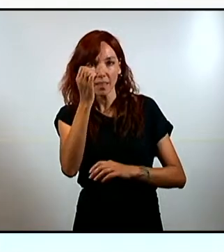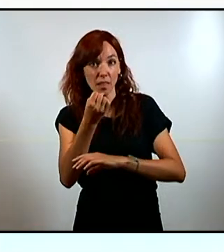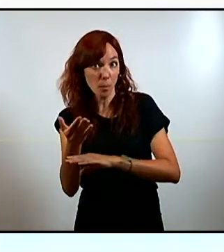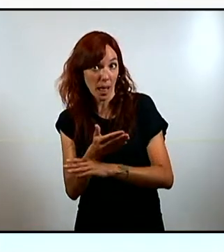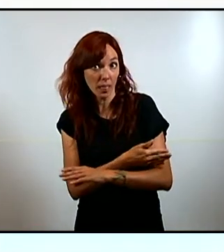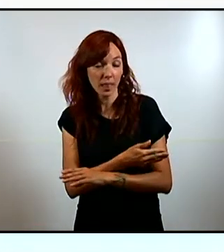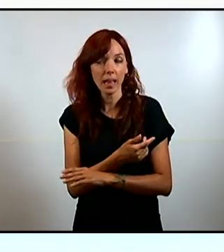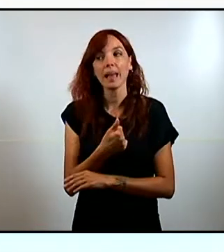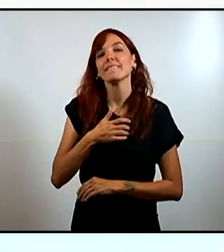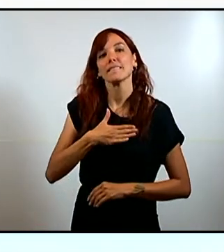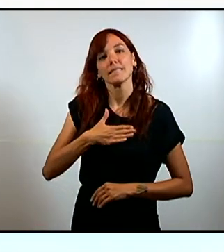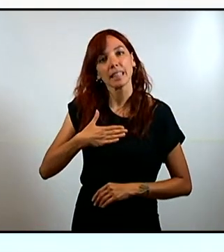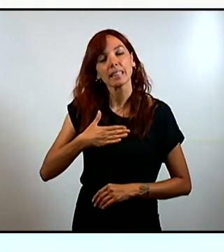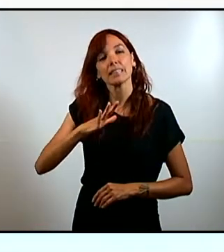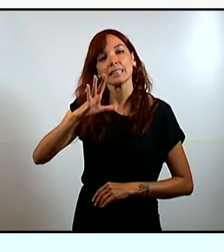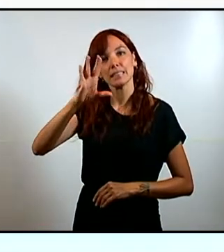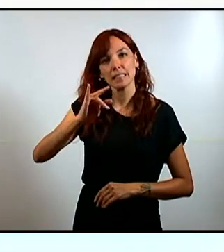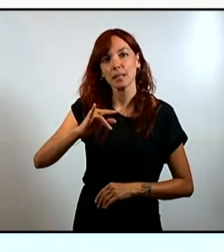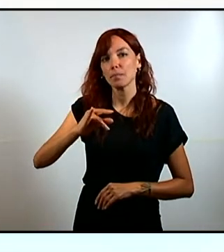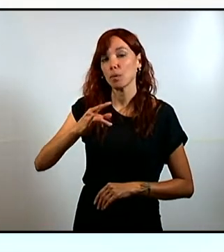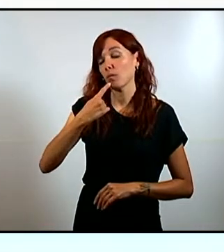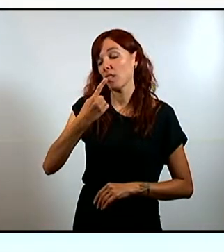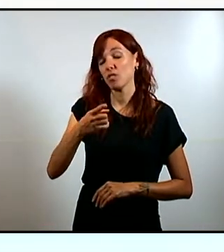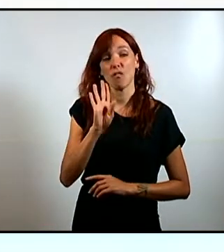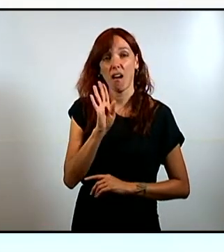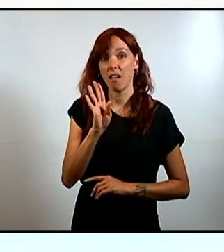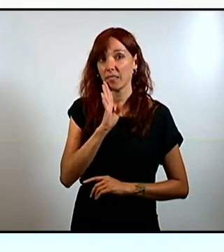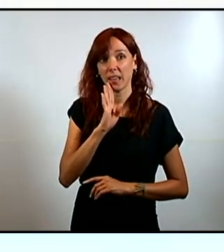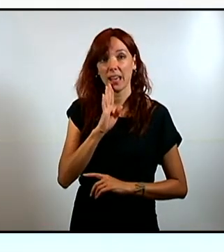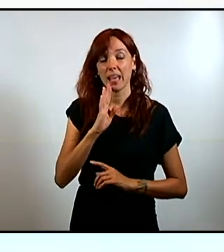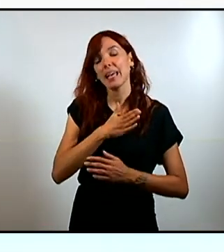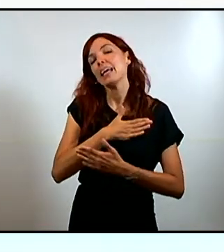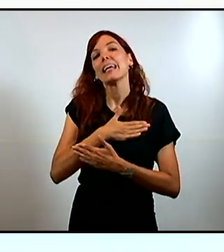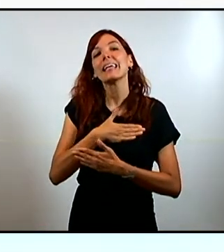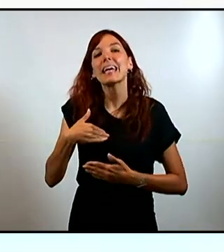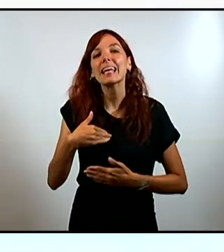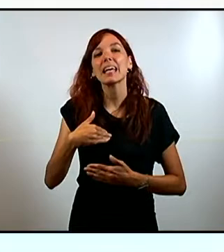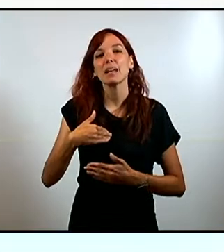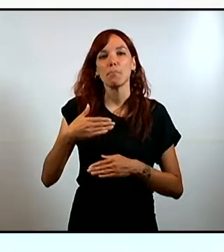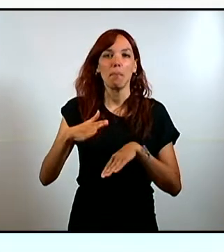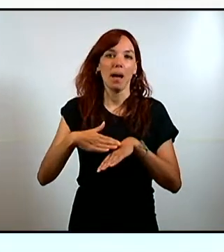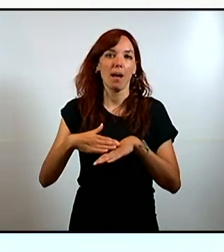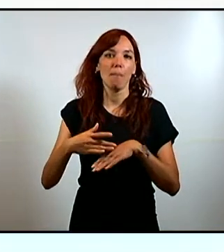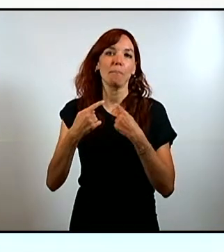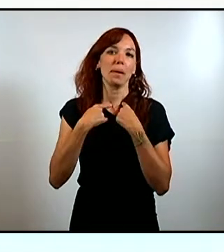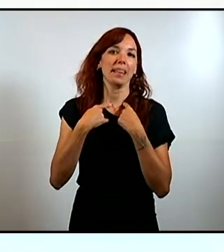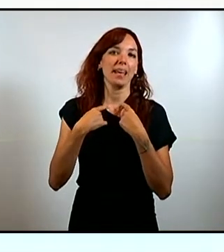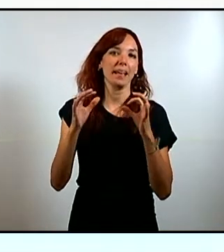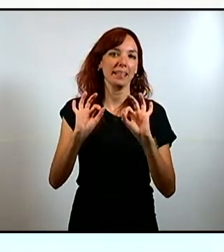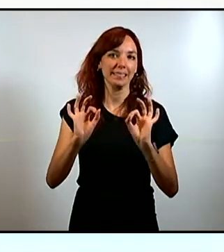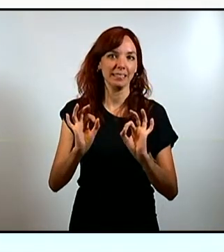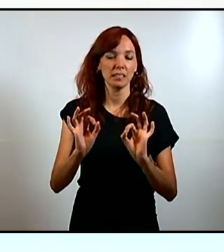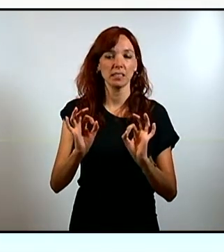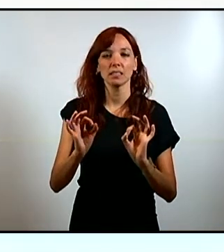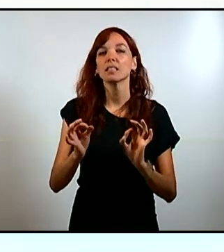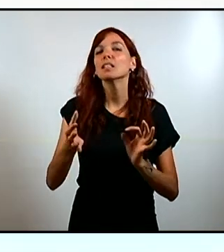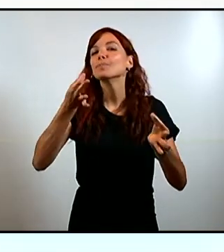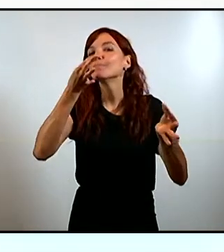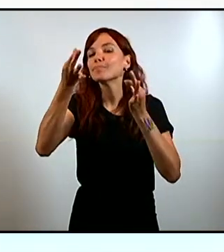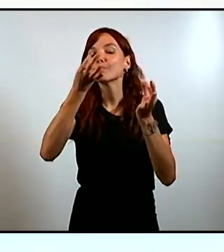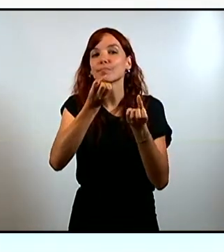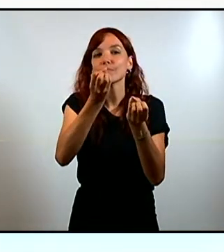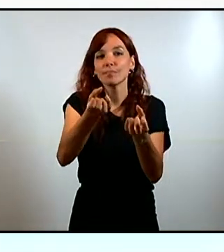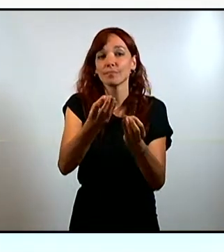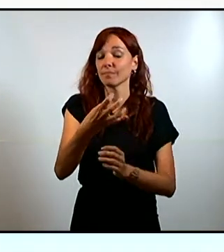Queremos siempre que sea antes de perder, siempre, como digo, fechas, presupuestos e iniciativa. Sí. No podemos decirlo y precisarlo porque dependemos